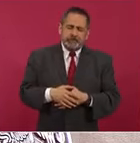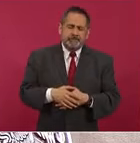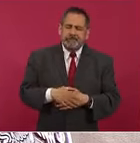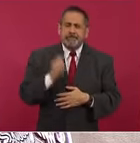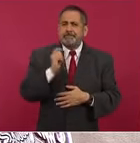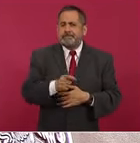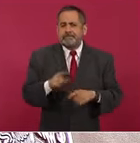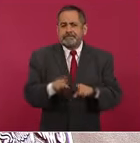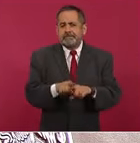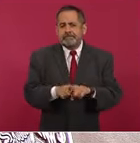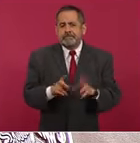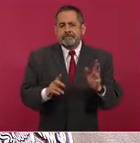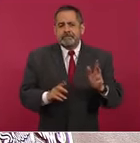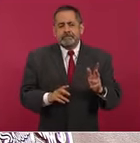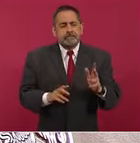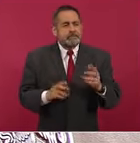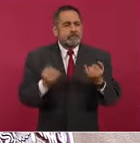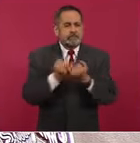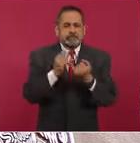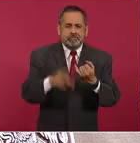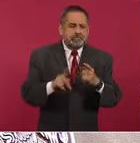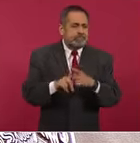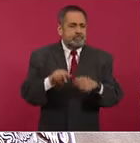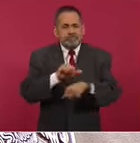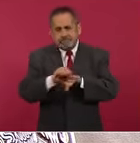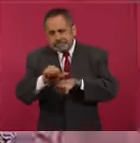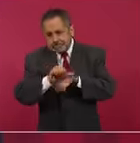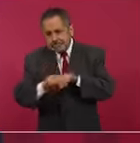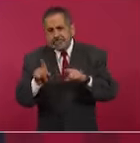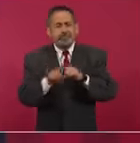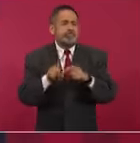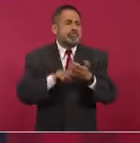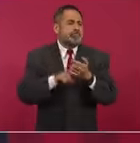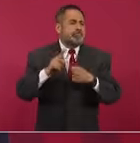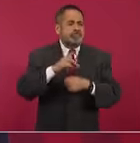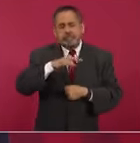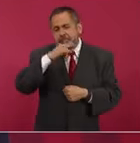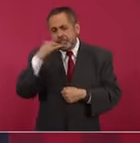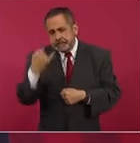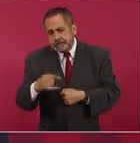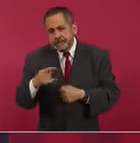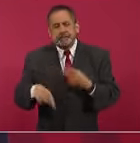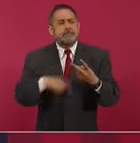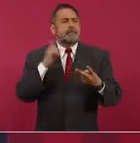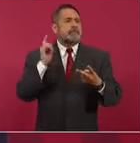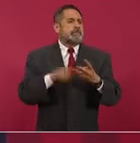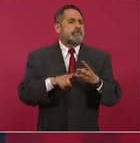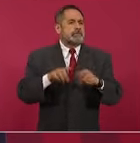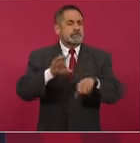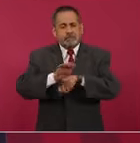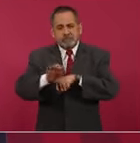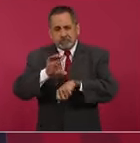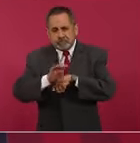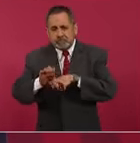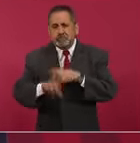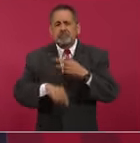esto sucede en Argentina y sucede en Chile y sucede en Colombia